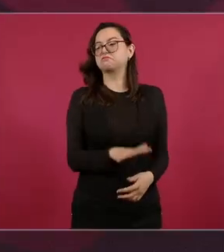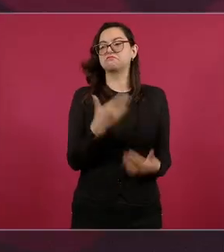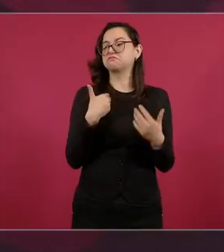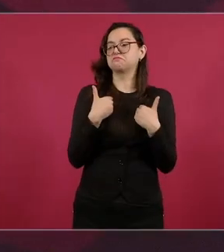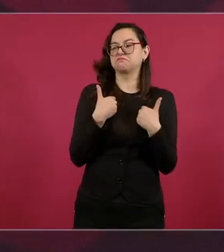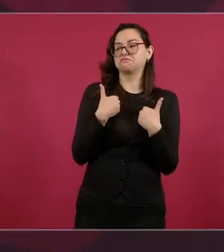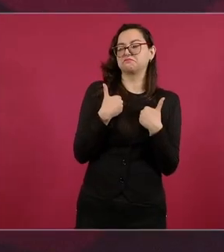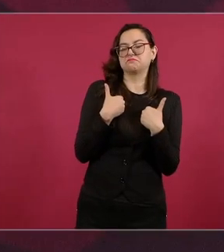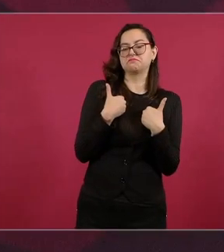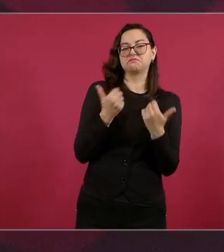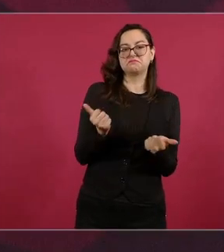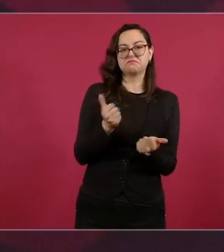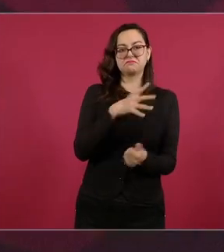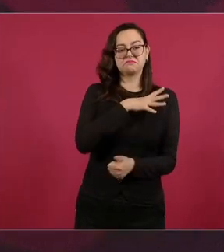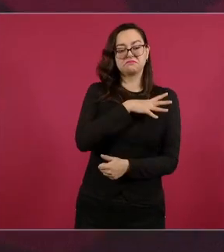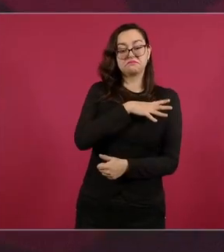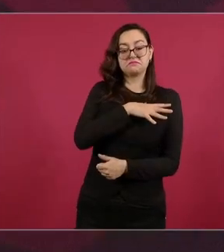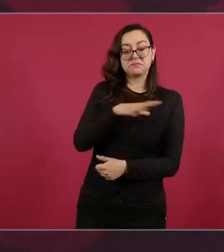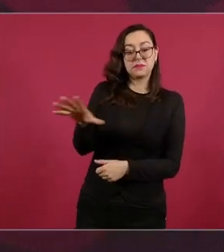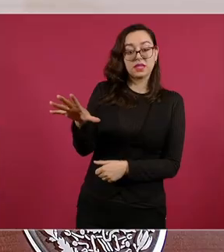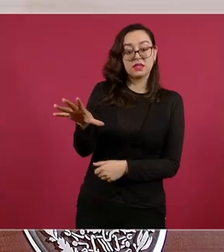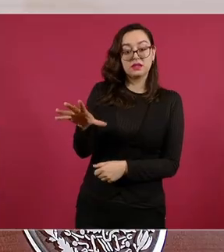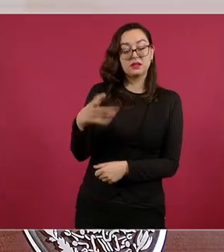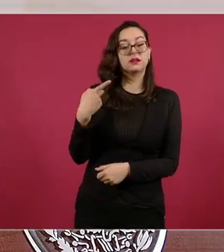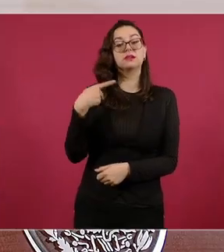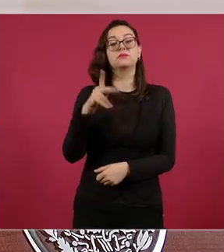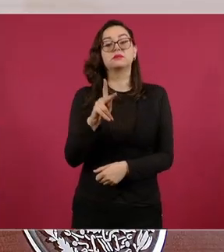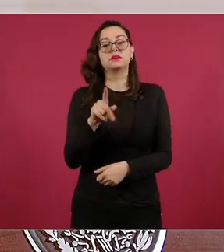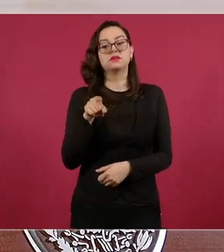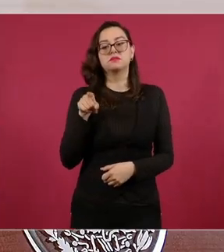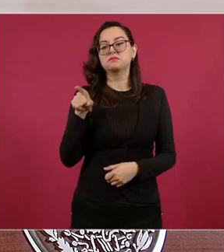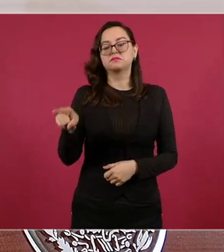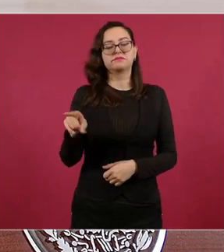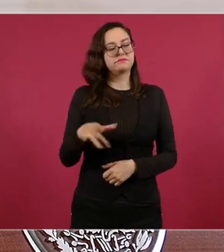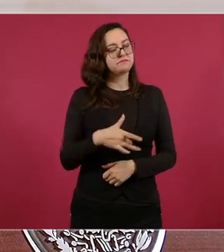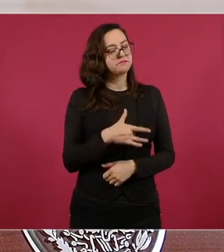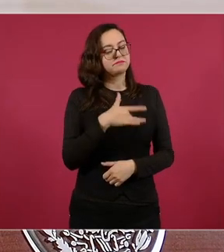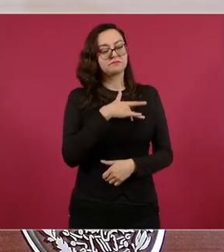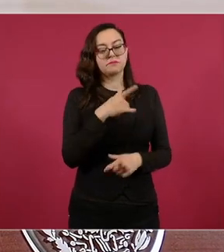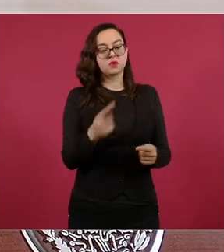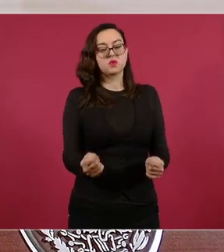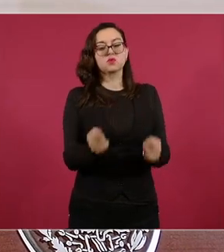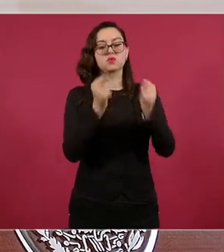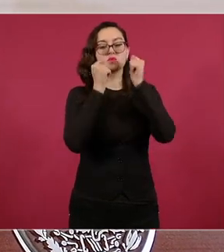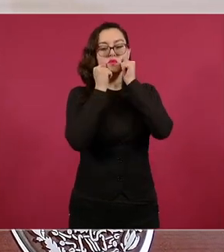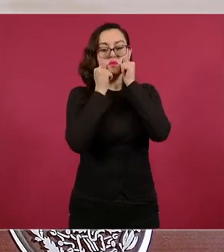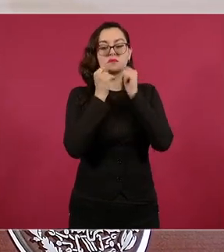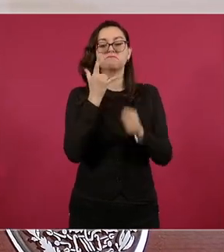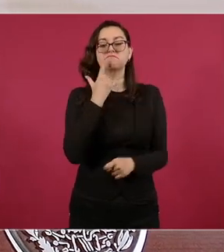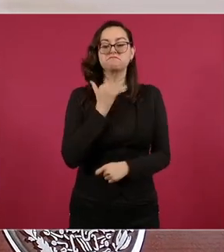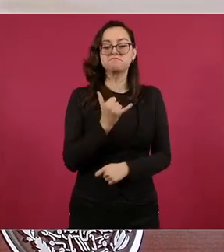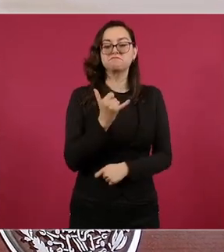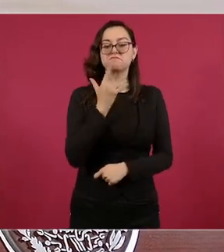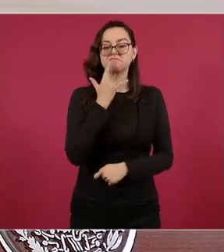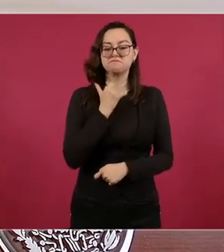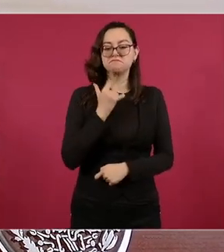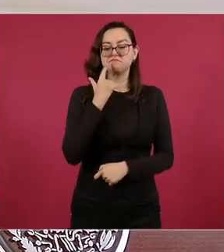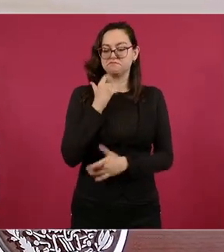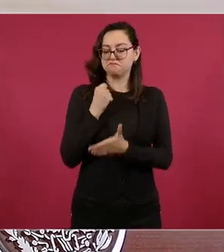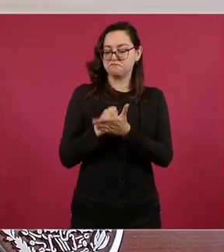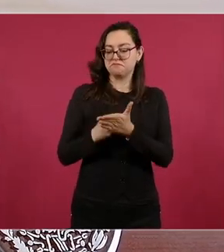dispuso a desempeñar el papel de David que enfrentó